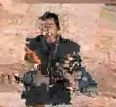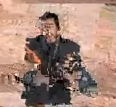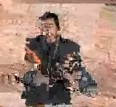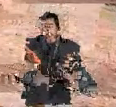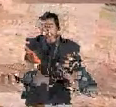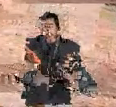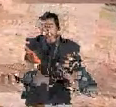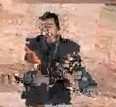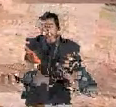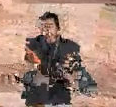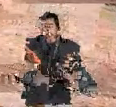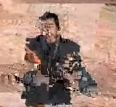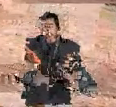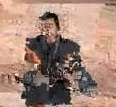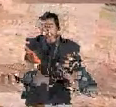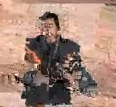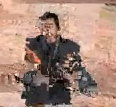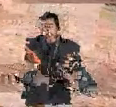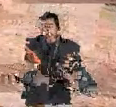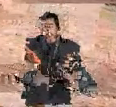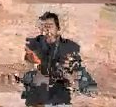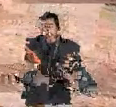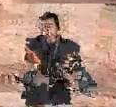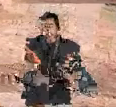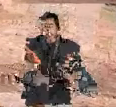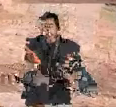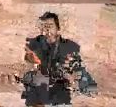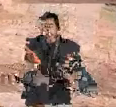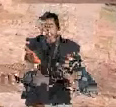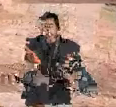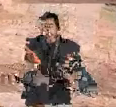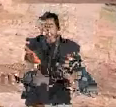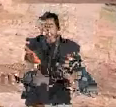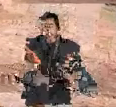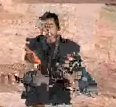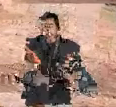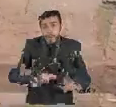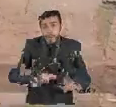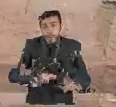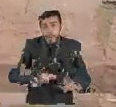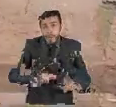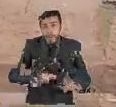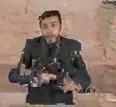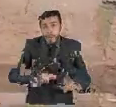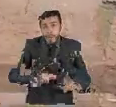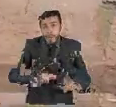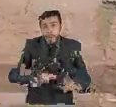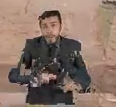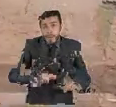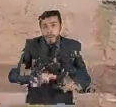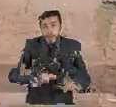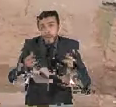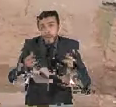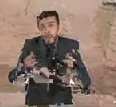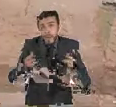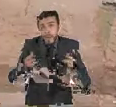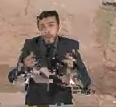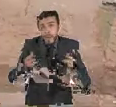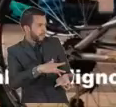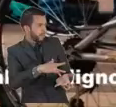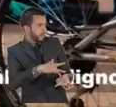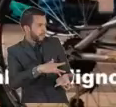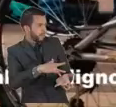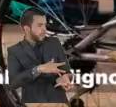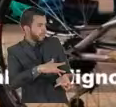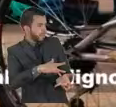entornos, una ciudad en la que todos podamos estar, compartir y participar en una ciudad que nos permita vivir en un hábitat digno